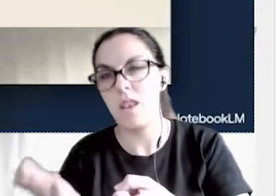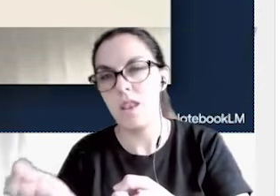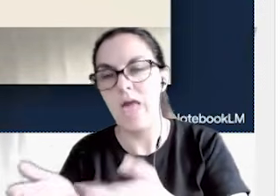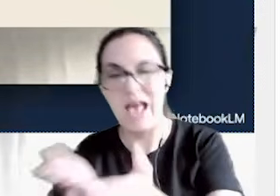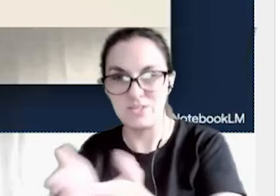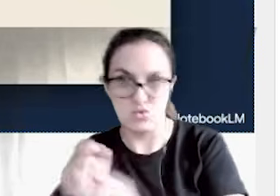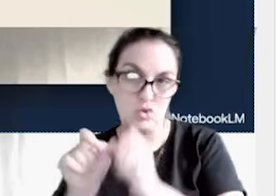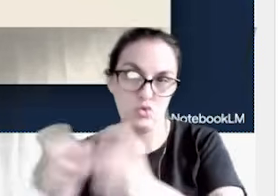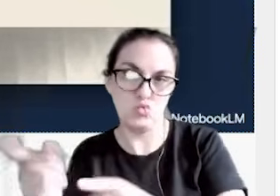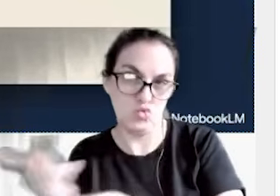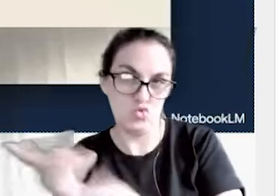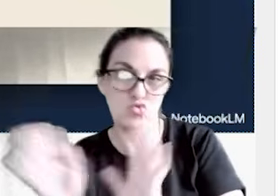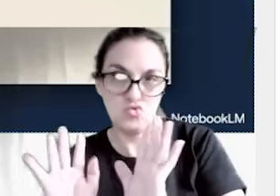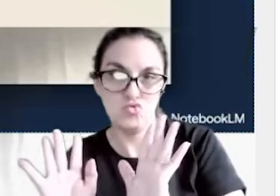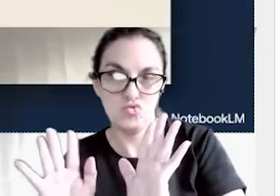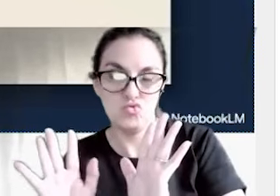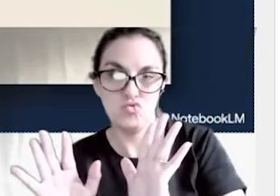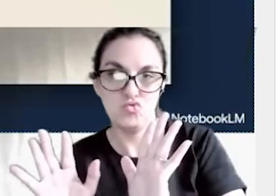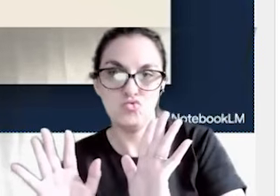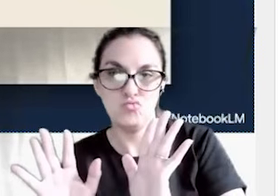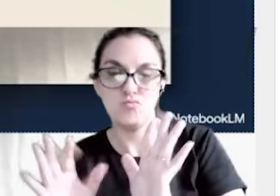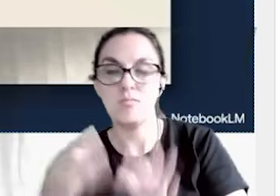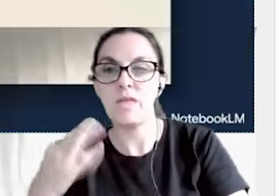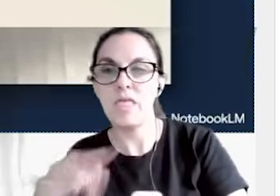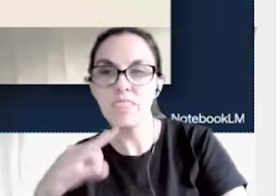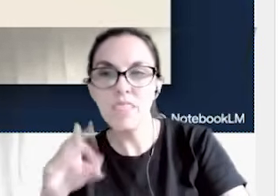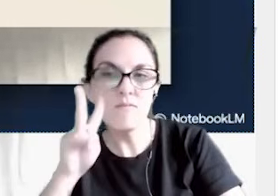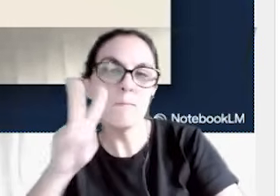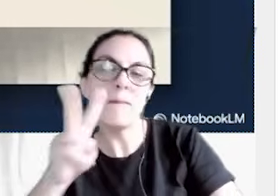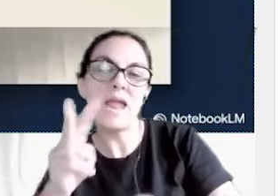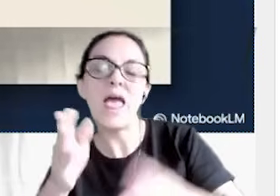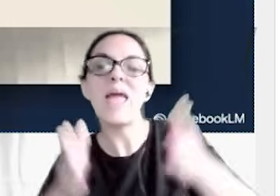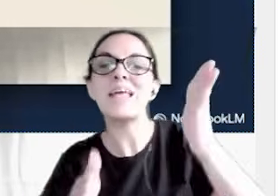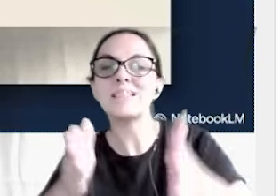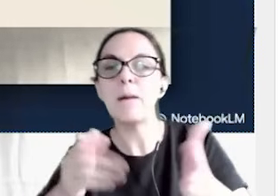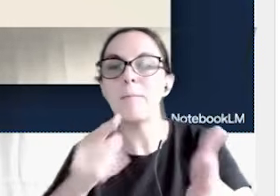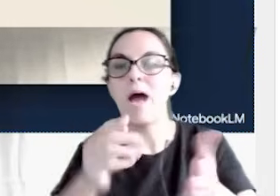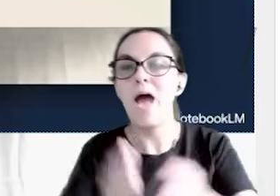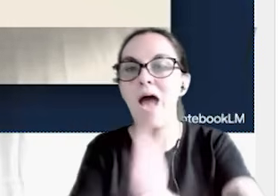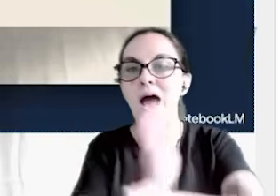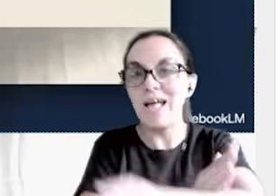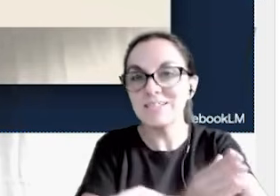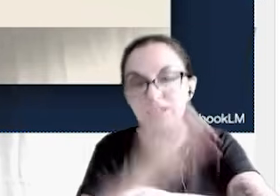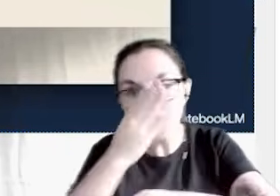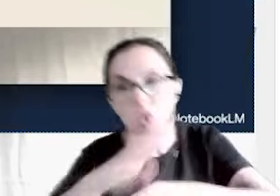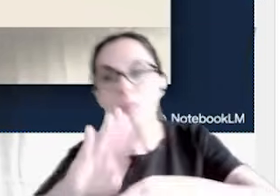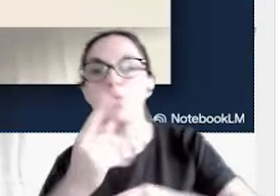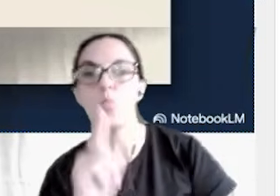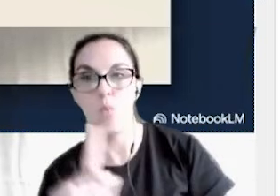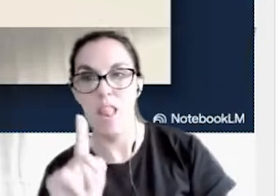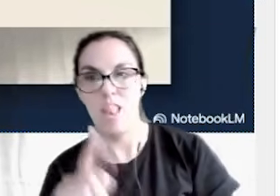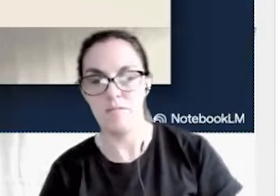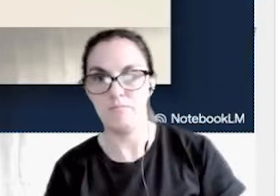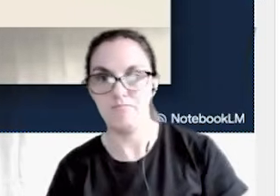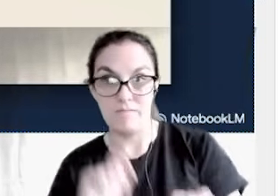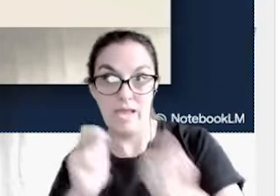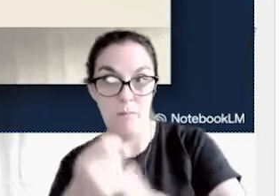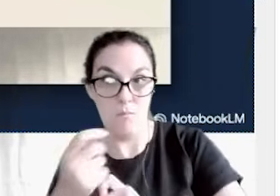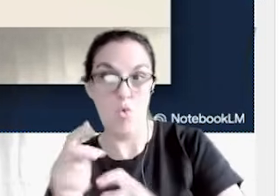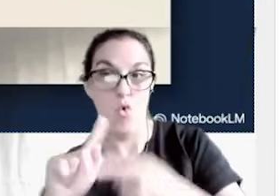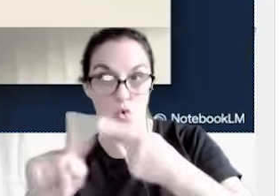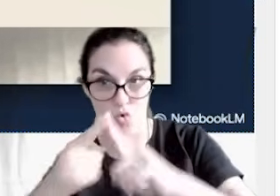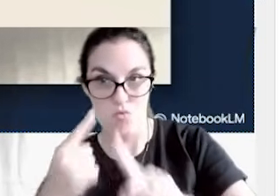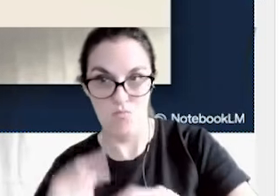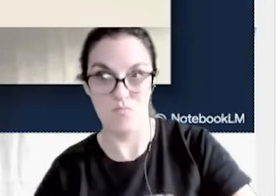asesores van a tener que pararse bien frente a qué etapa están precisamente. Si el fisco inició la